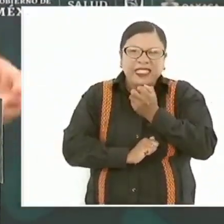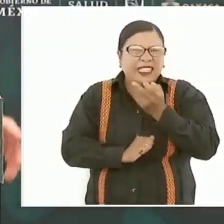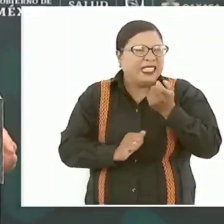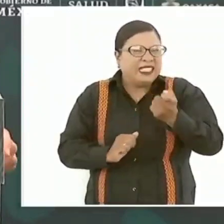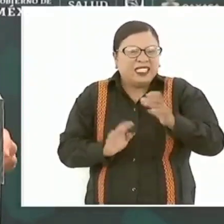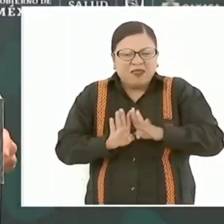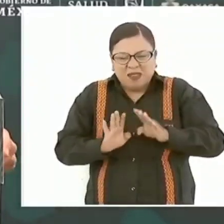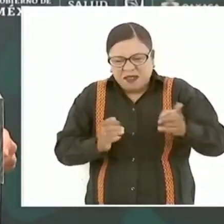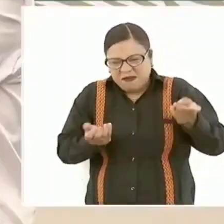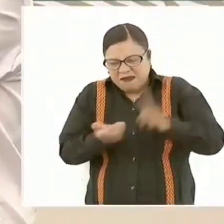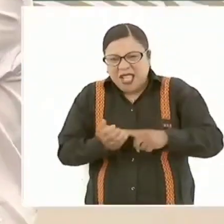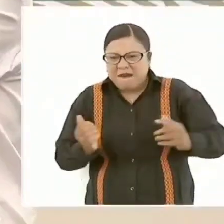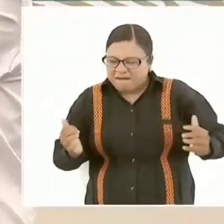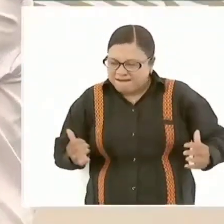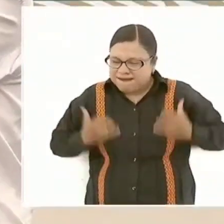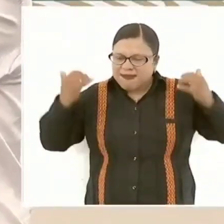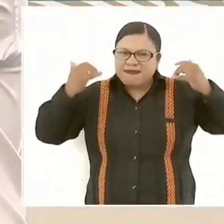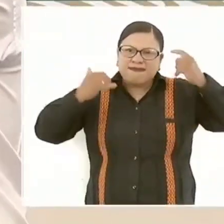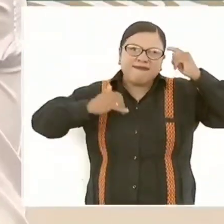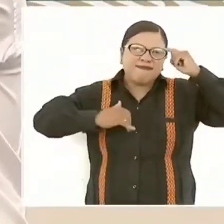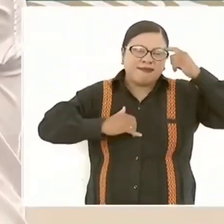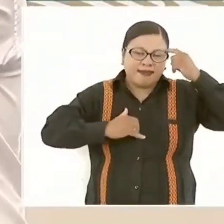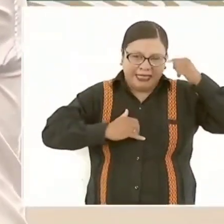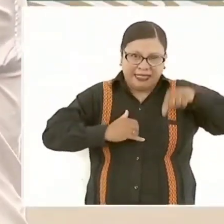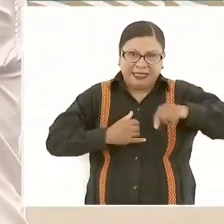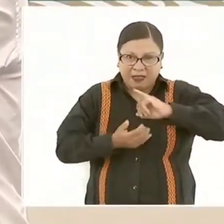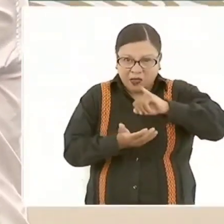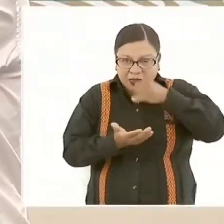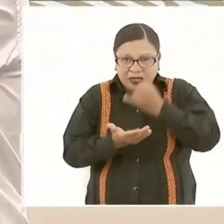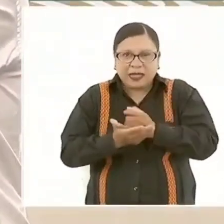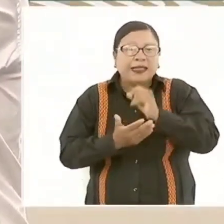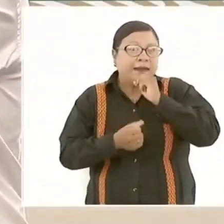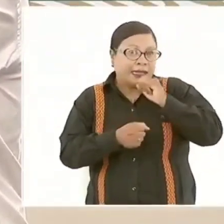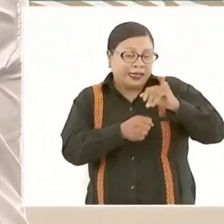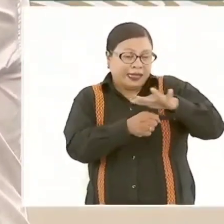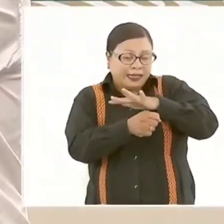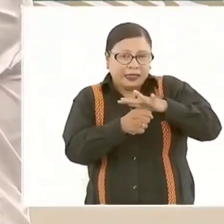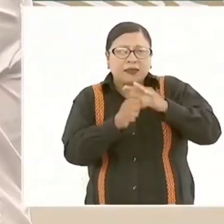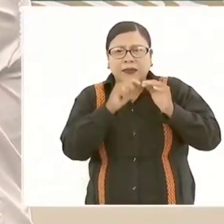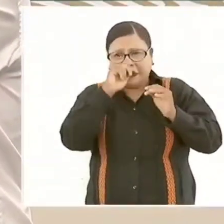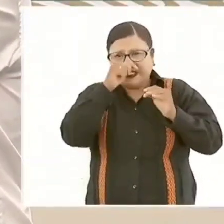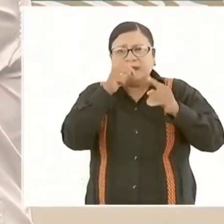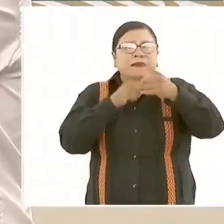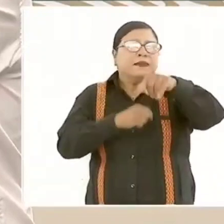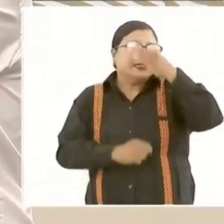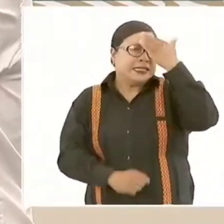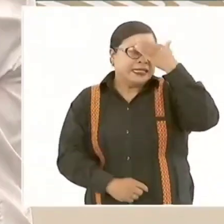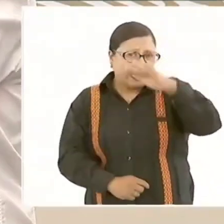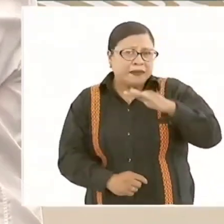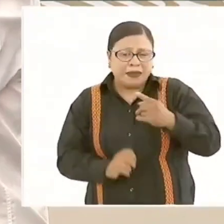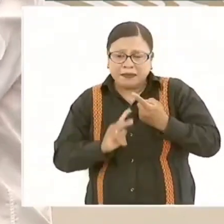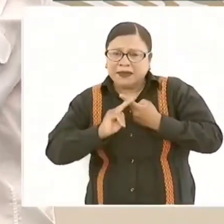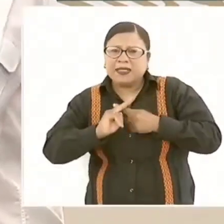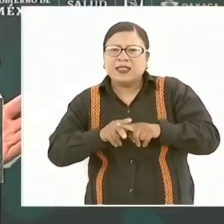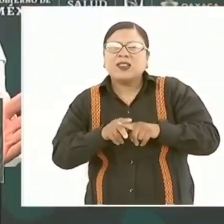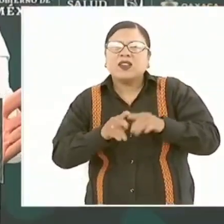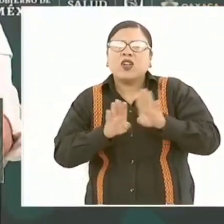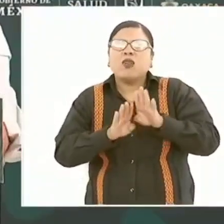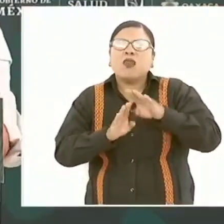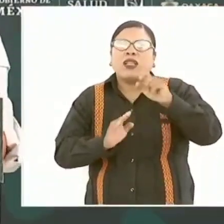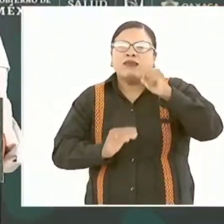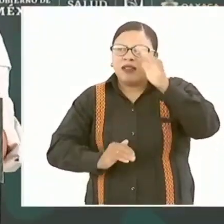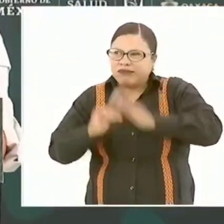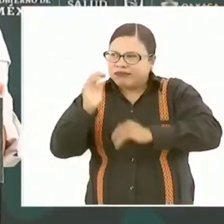de enojo ante el pueblo de Juchitán y de todo el Istmo. Porque, como ustedes saben, se construyó por una